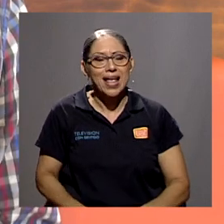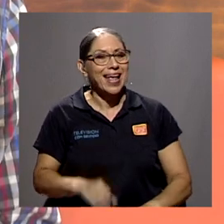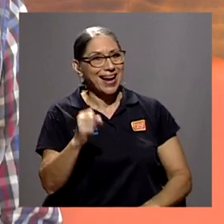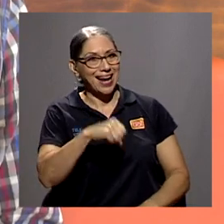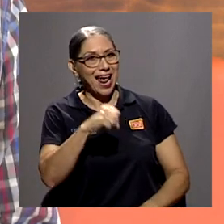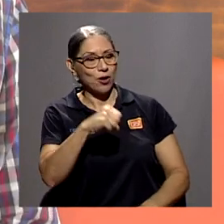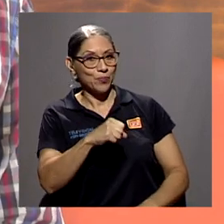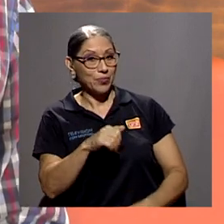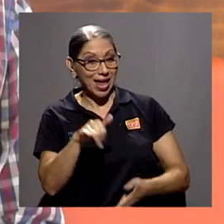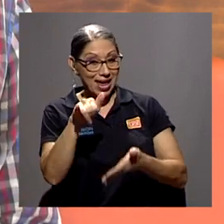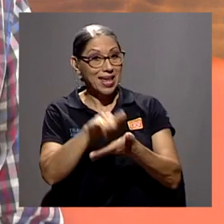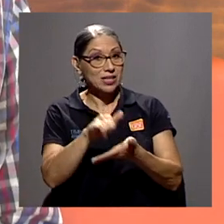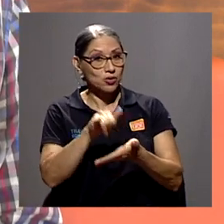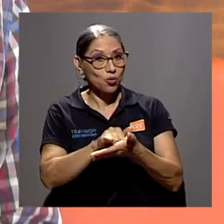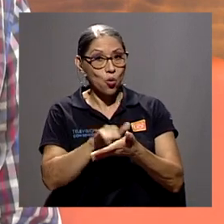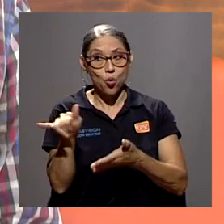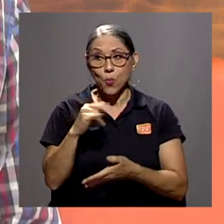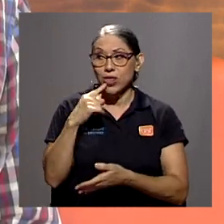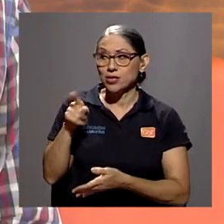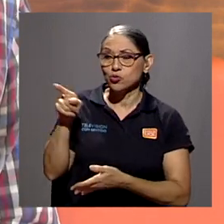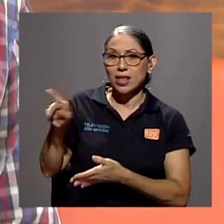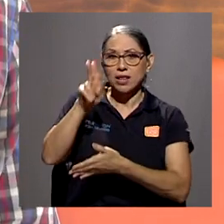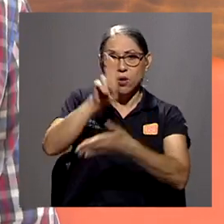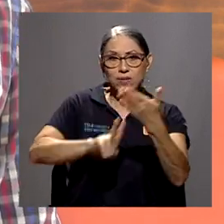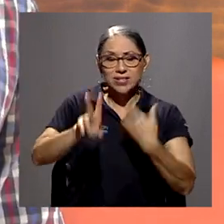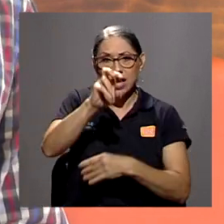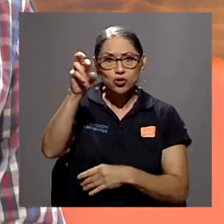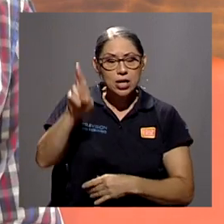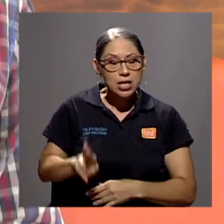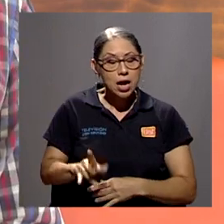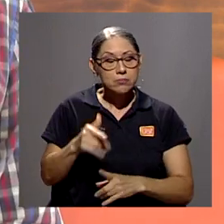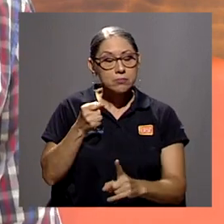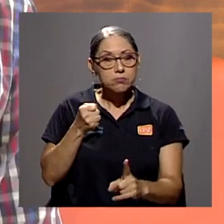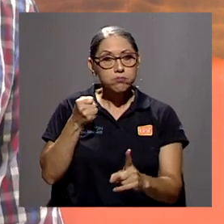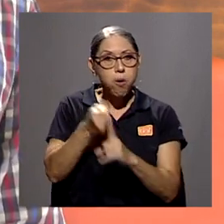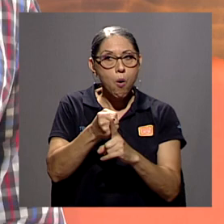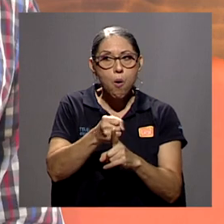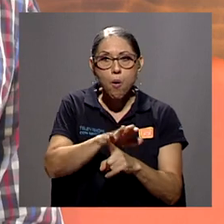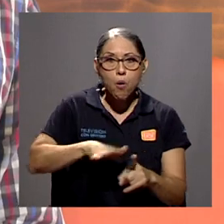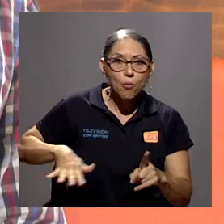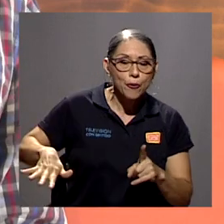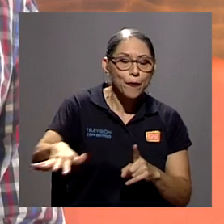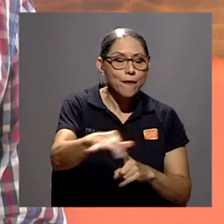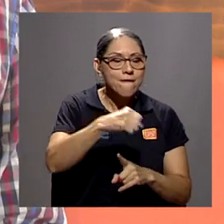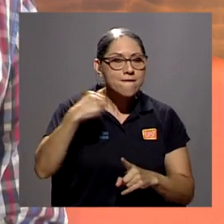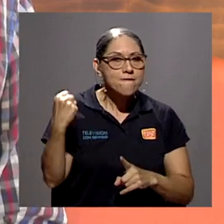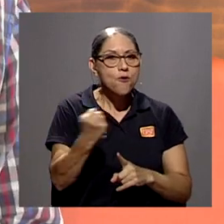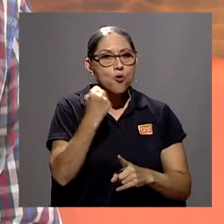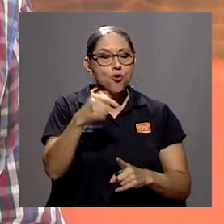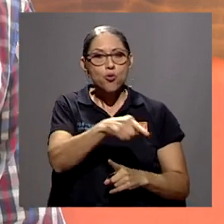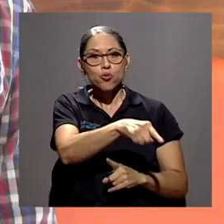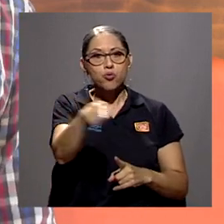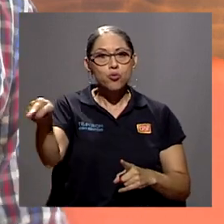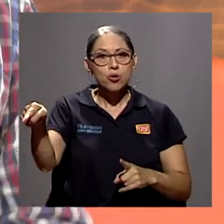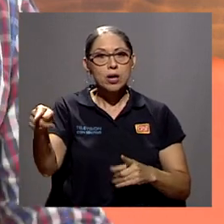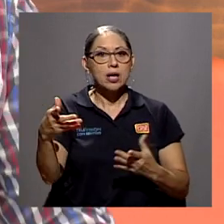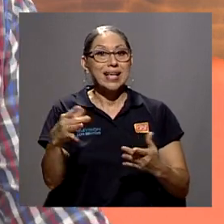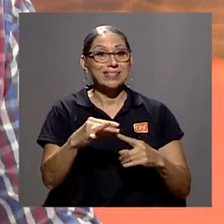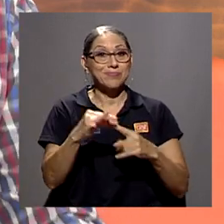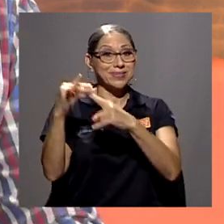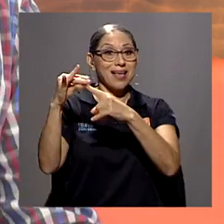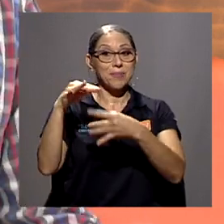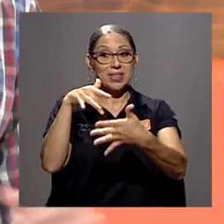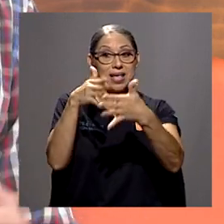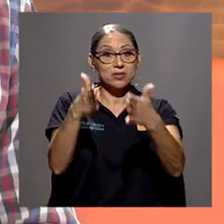la universidad costa rica como usted dice ha tenido un impacto muy grande general en la población especialmente porque de la población estudiantil es